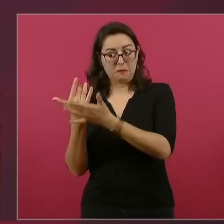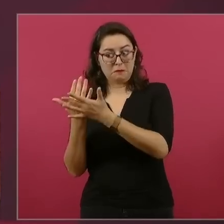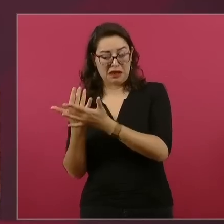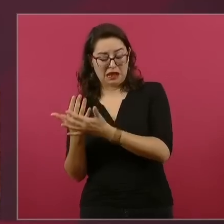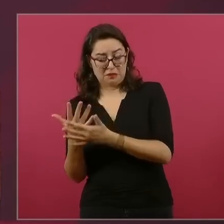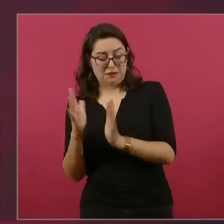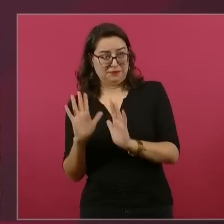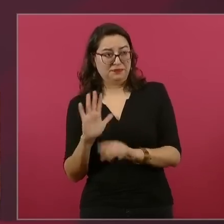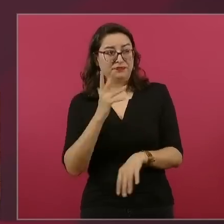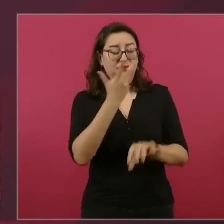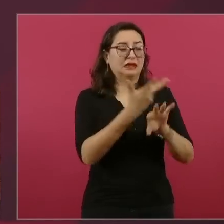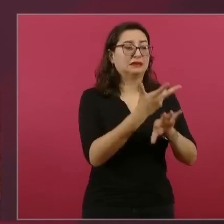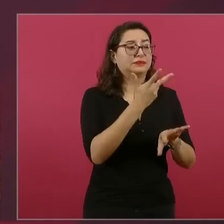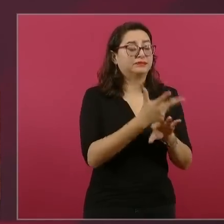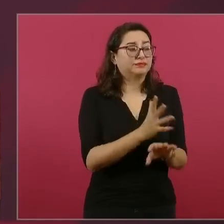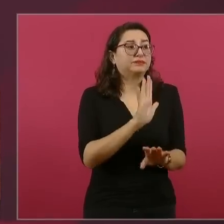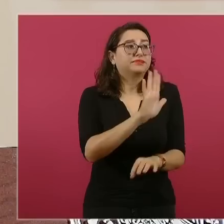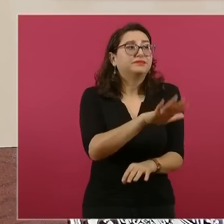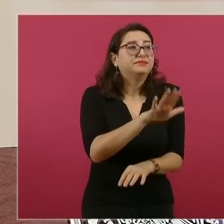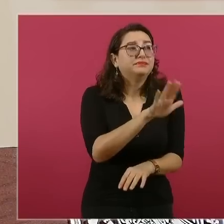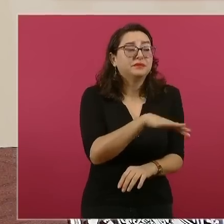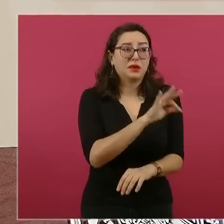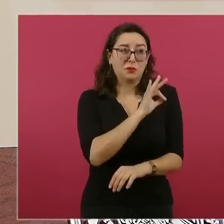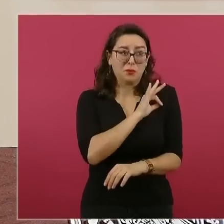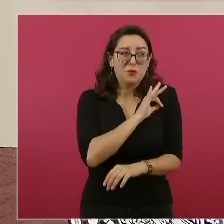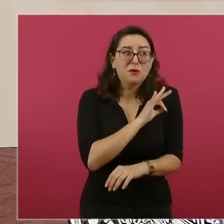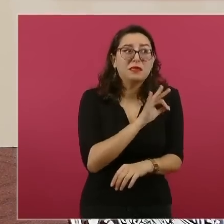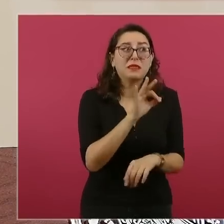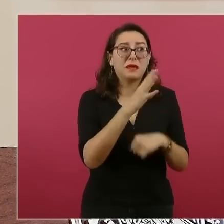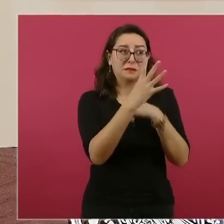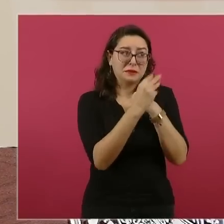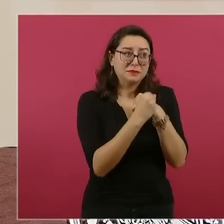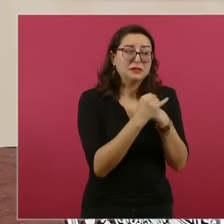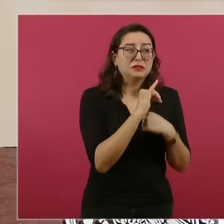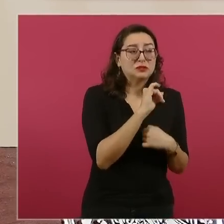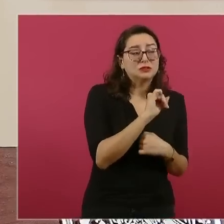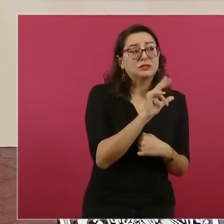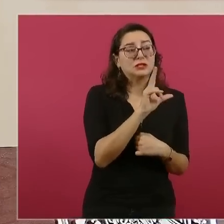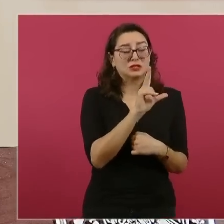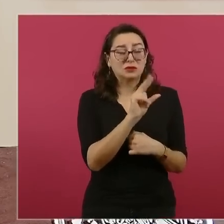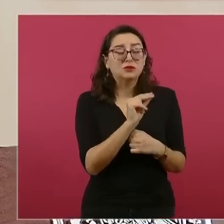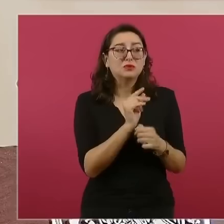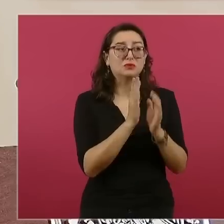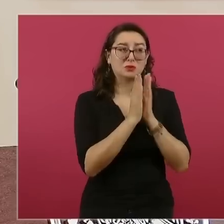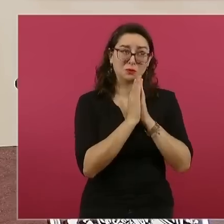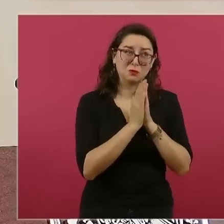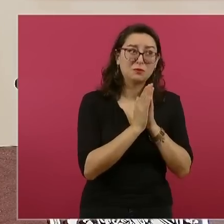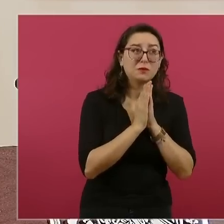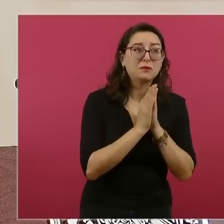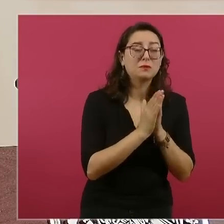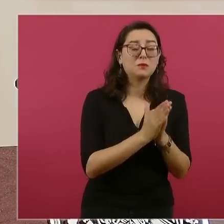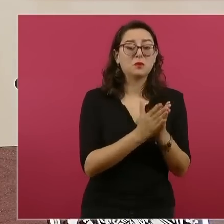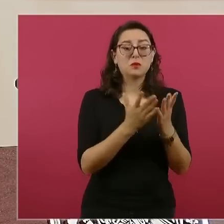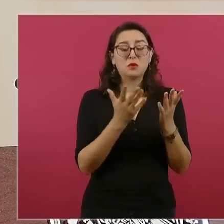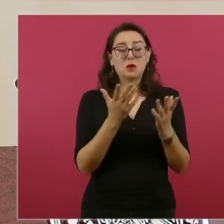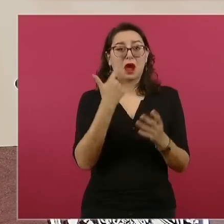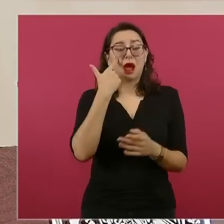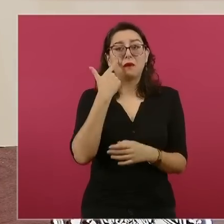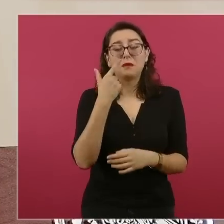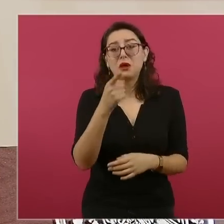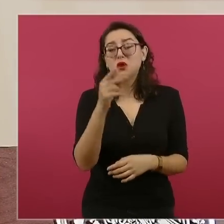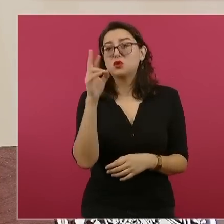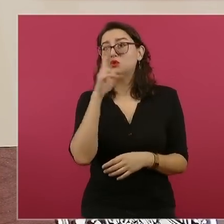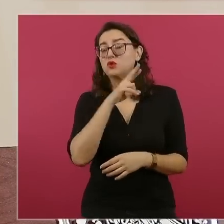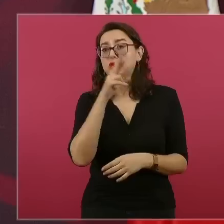ver si les va a gustar o no les va a gustar en Rusia o en China o en Estados